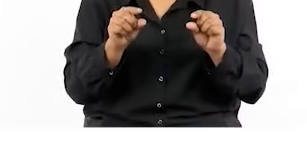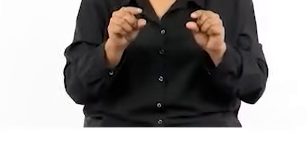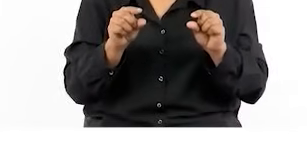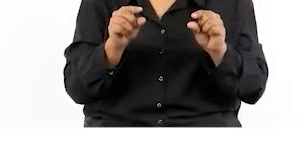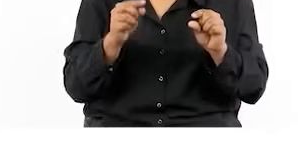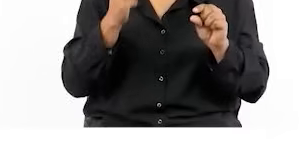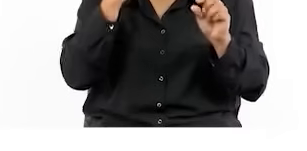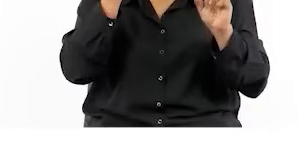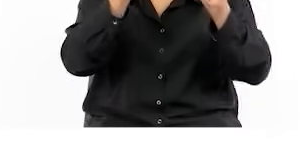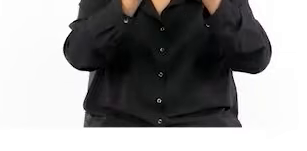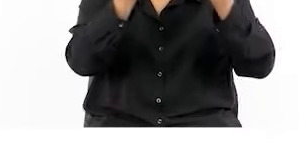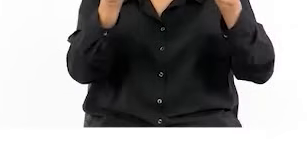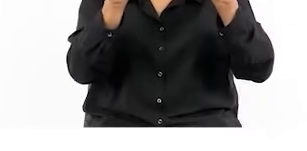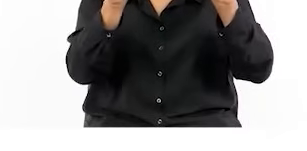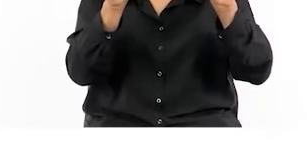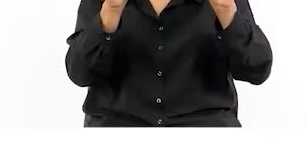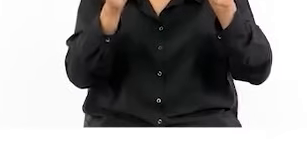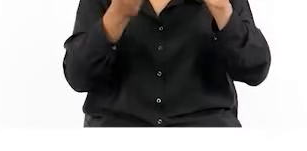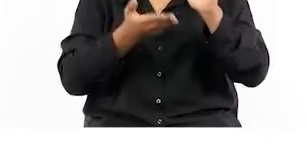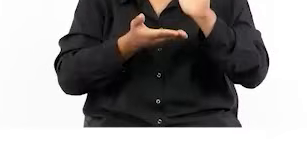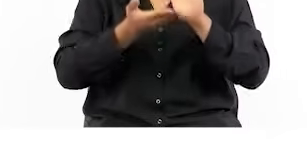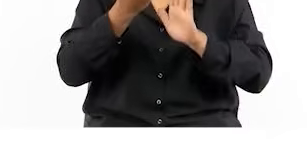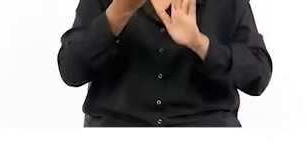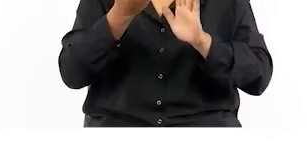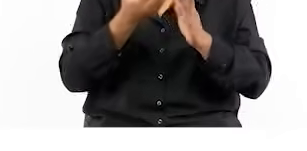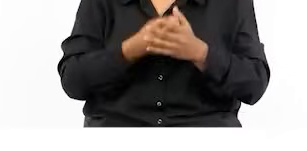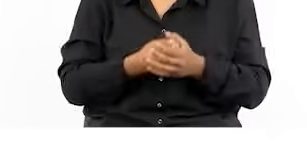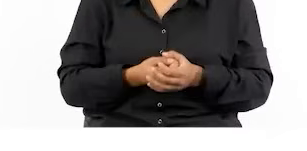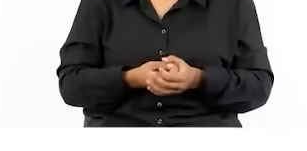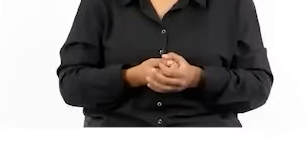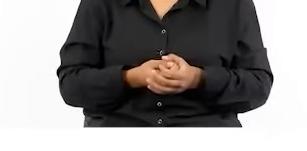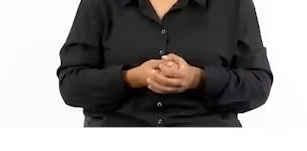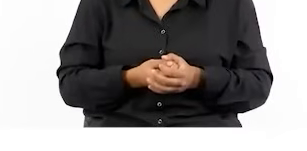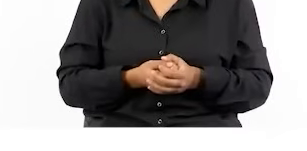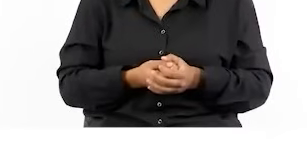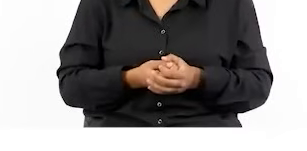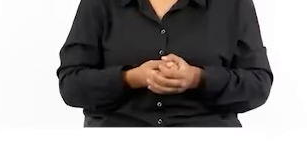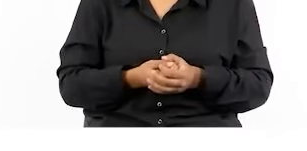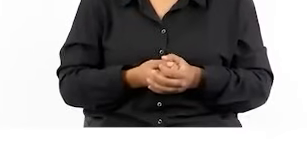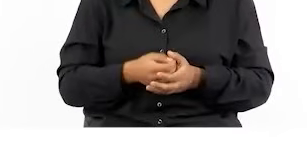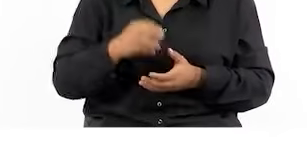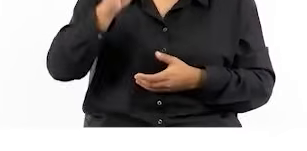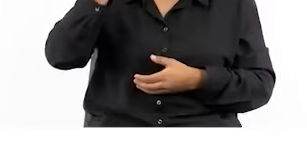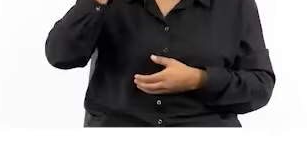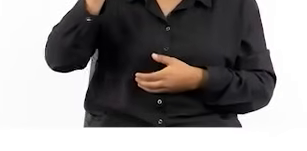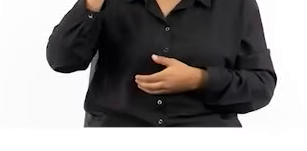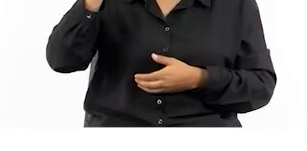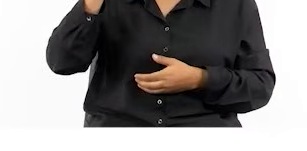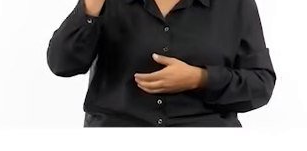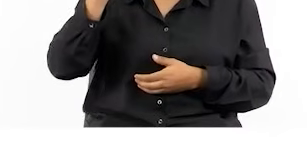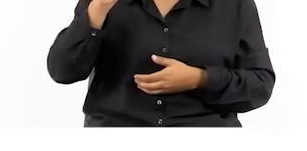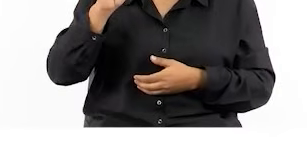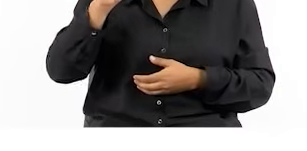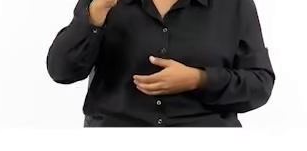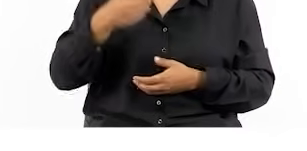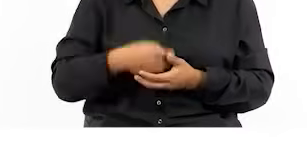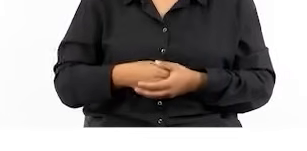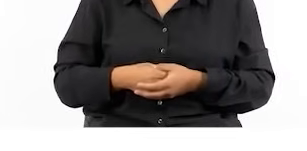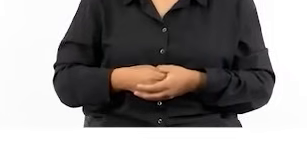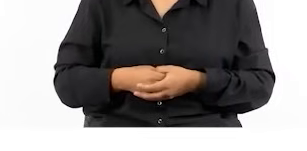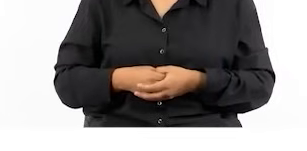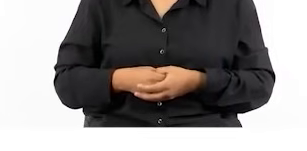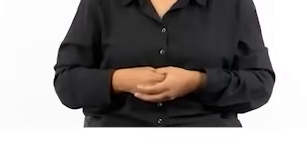suelos. La capa más superficial de un suelo bien desarrollado es la capa